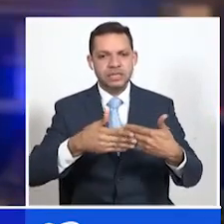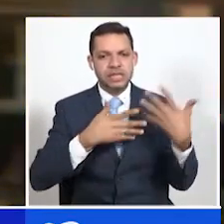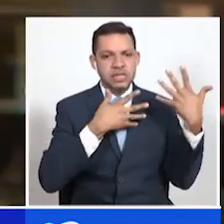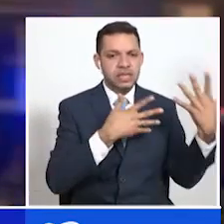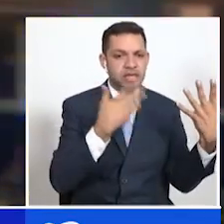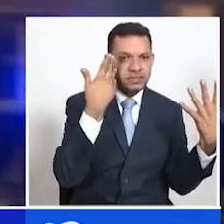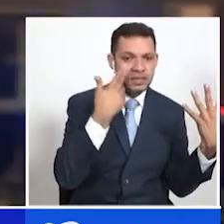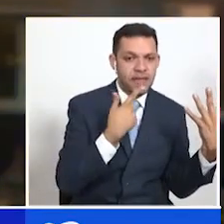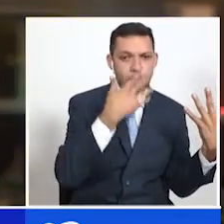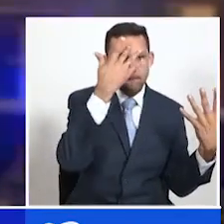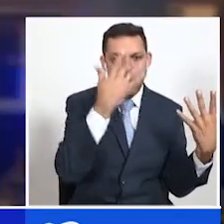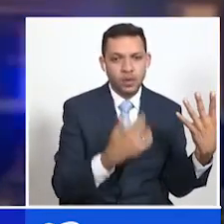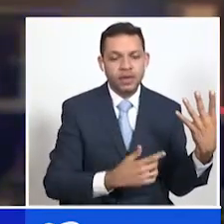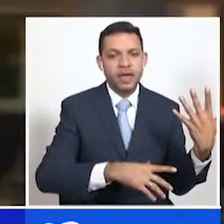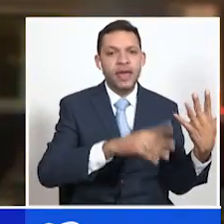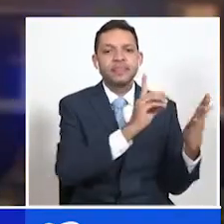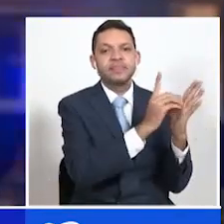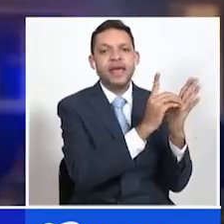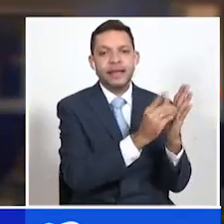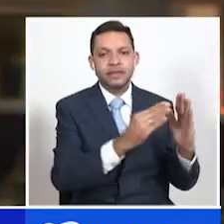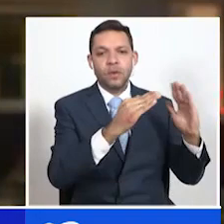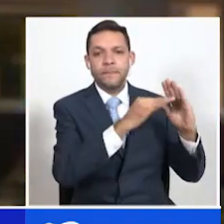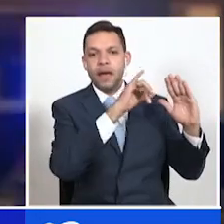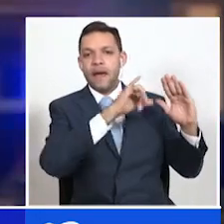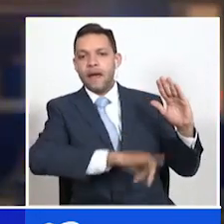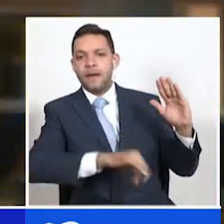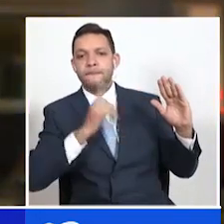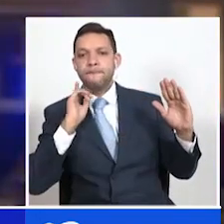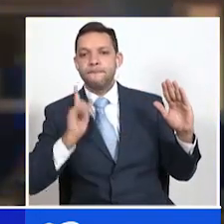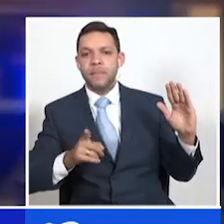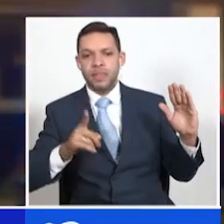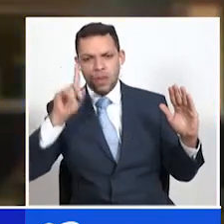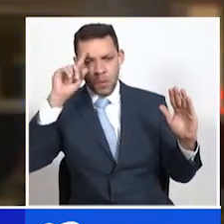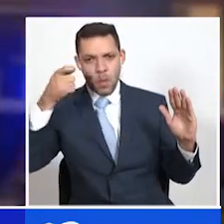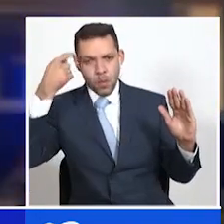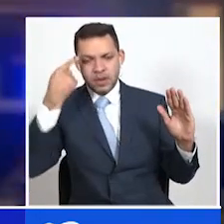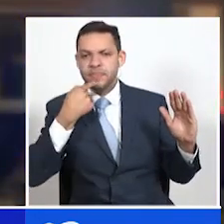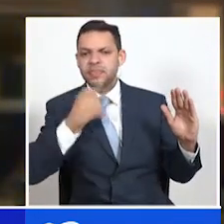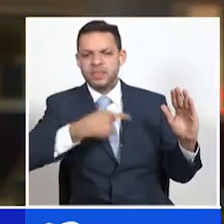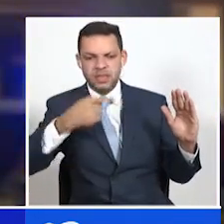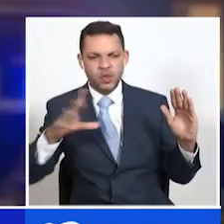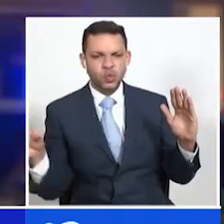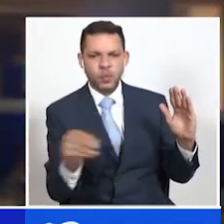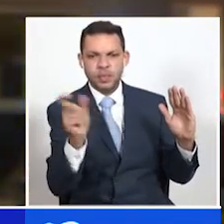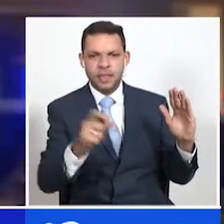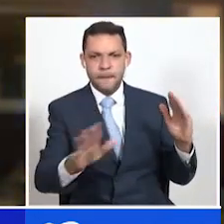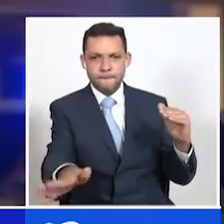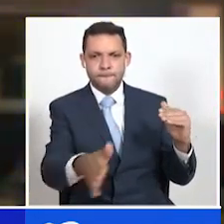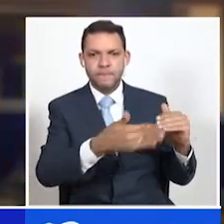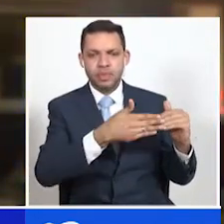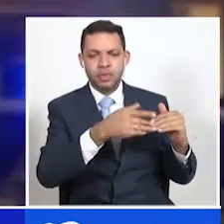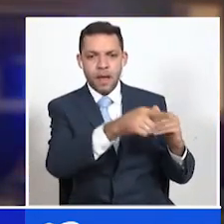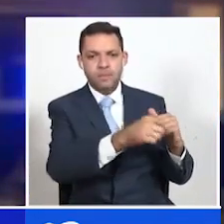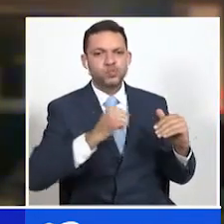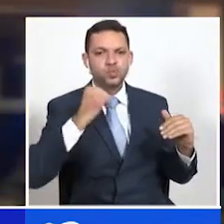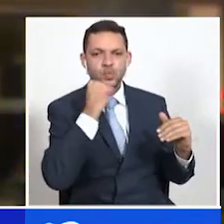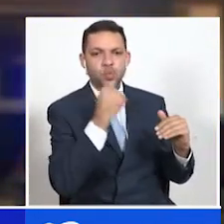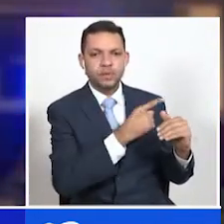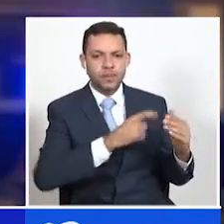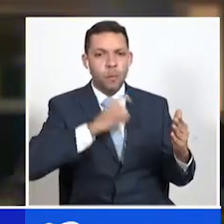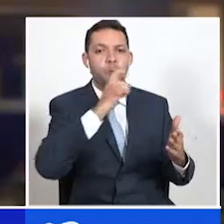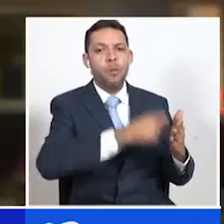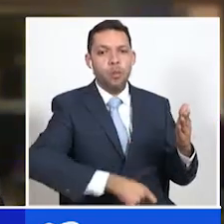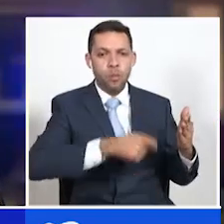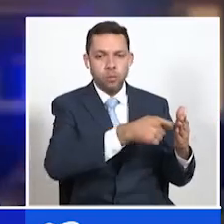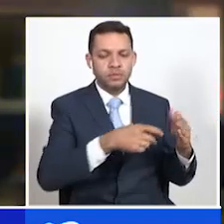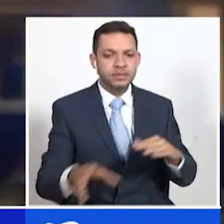por incumplir con el decreto de toque de queda emitido por la Administración Municipal de Armenia. Hay que mencionar que también se realizaron